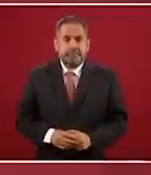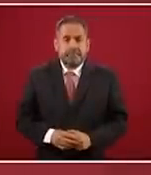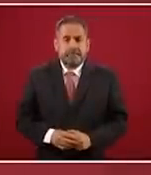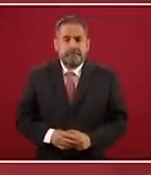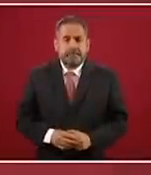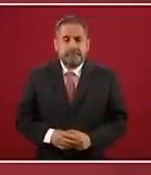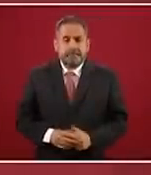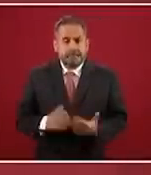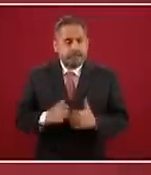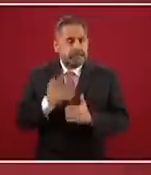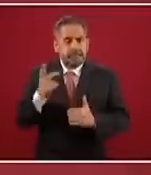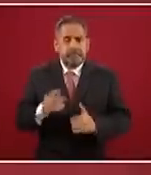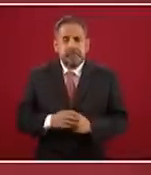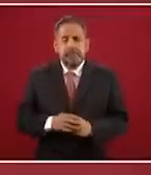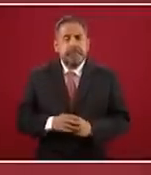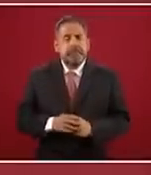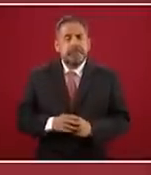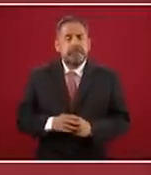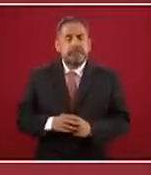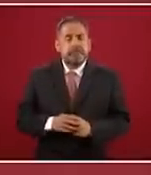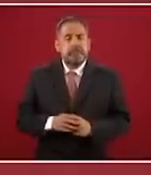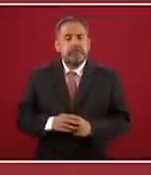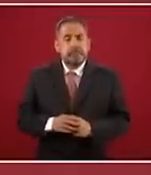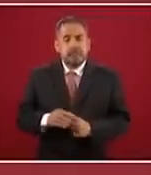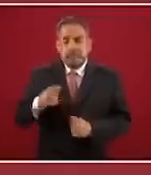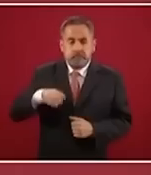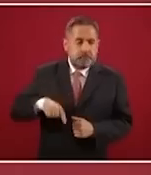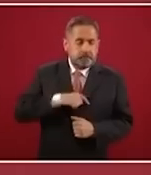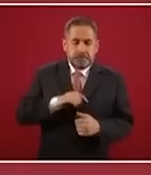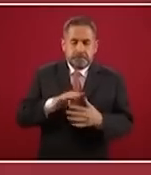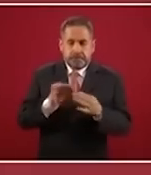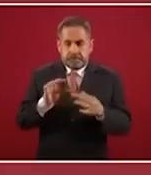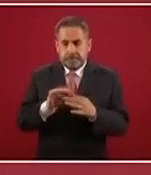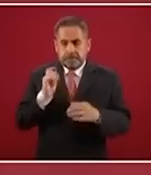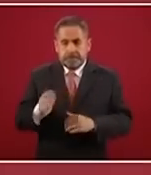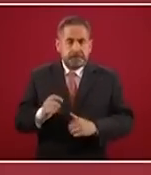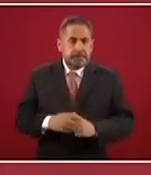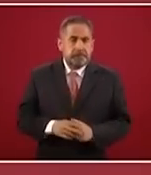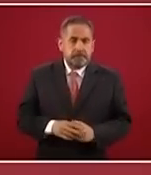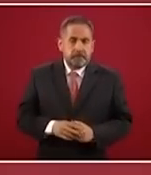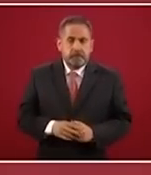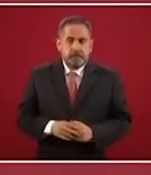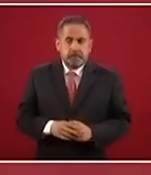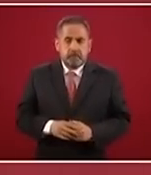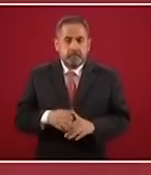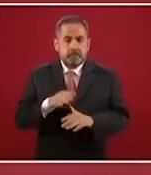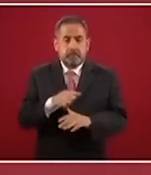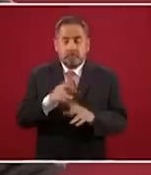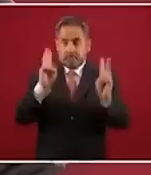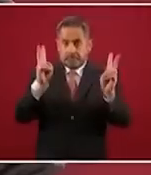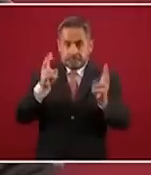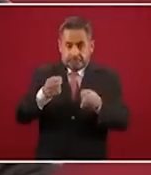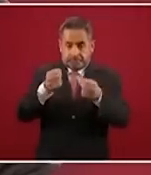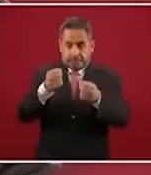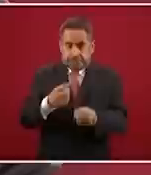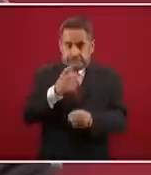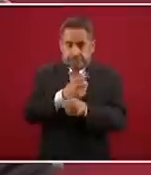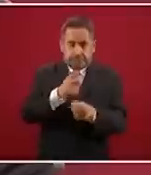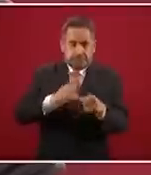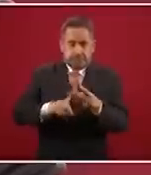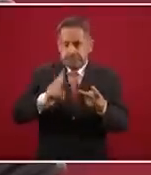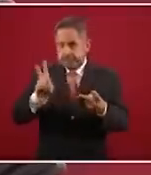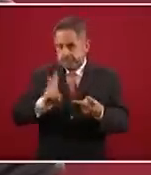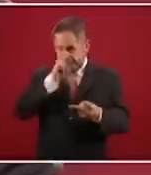Porque estamos hablando de asuntos de seguridad, de